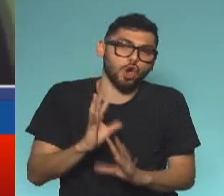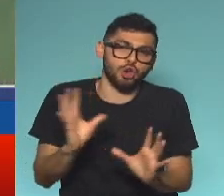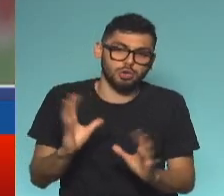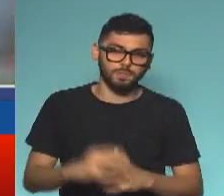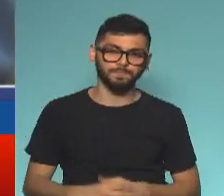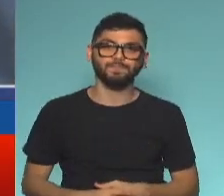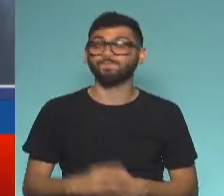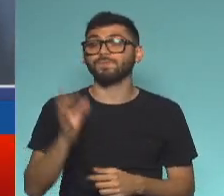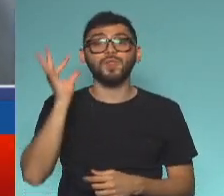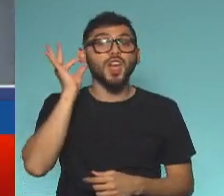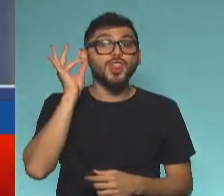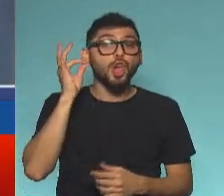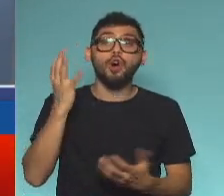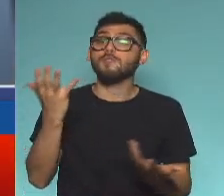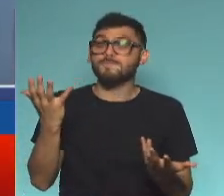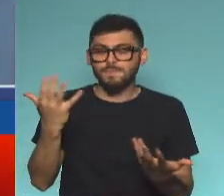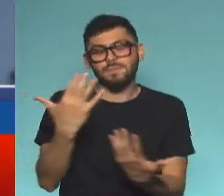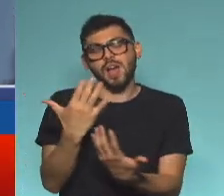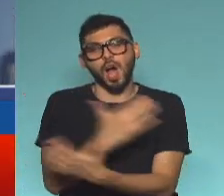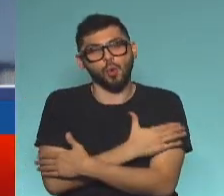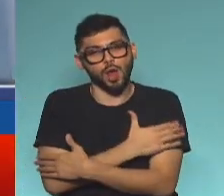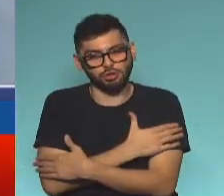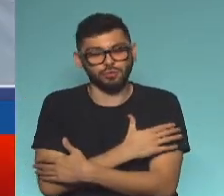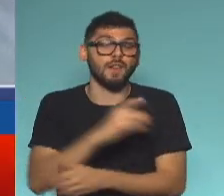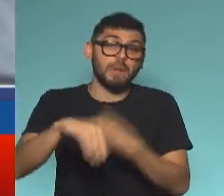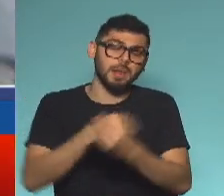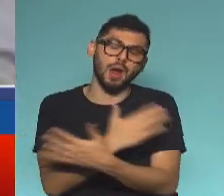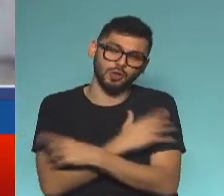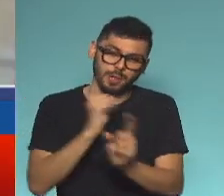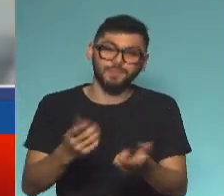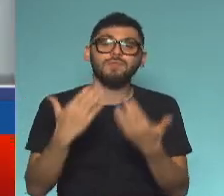Donde está Diego, lo abrazamos y abrazamos a su familia, por supuesto. Gracias, Pablo. Buenas noches.